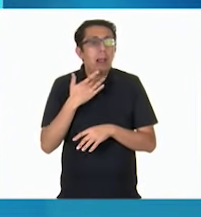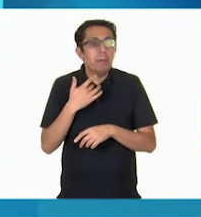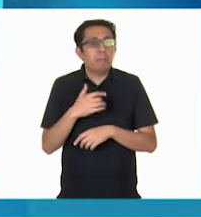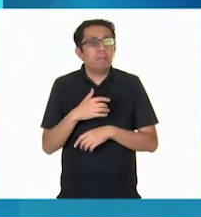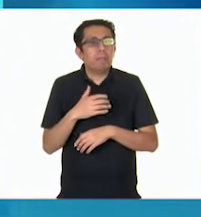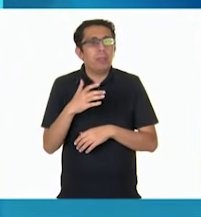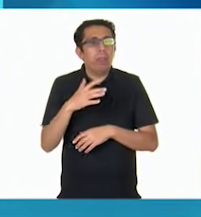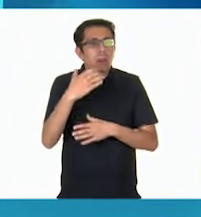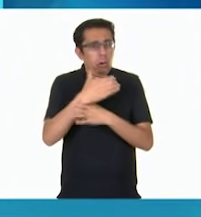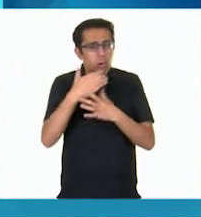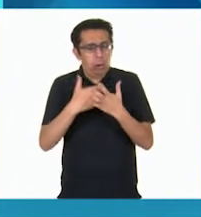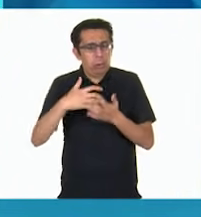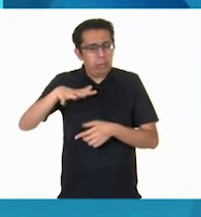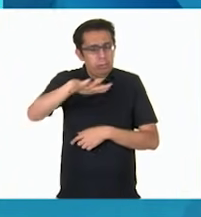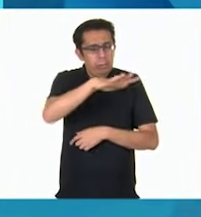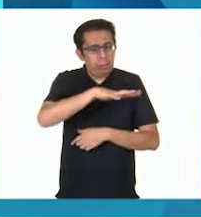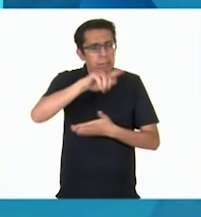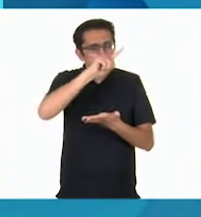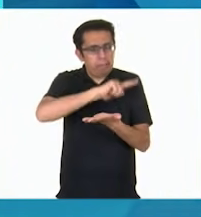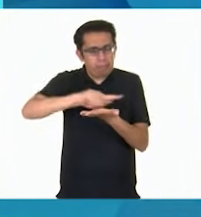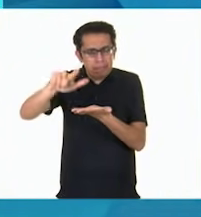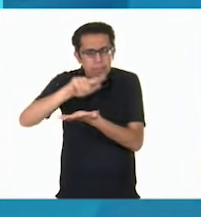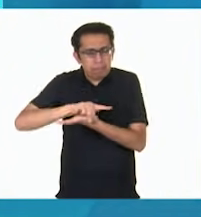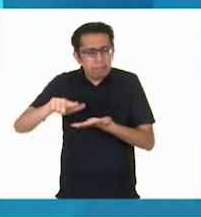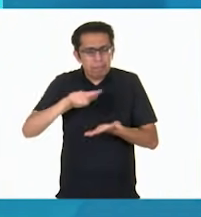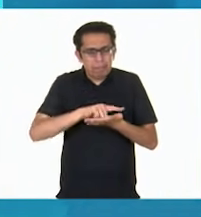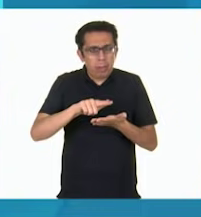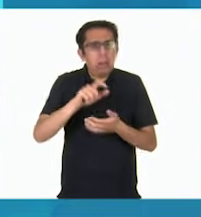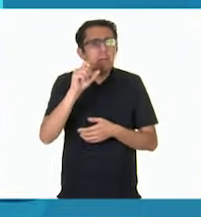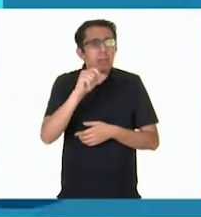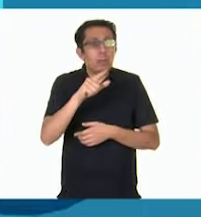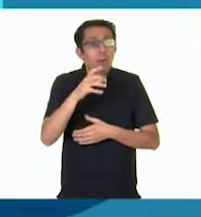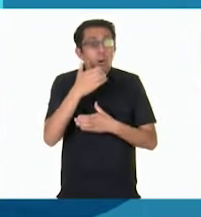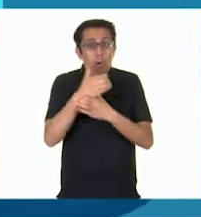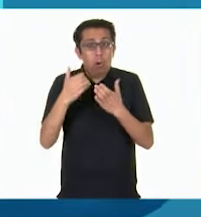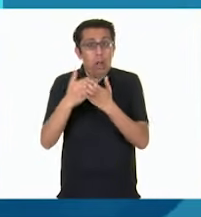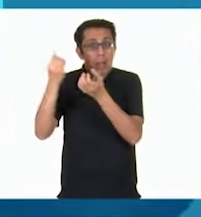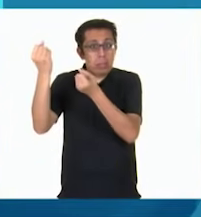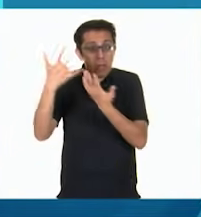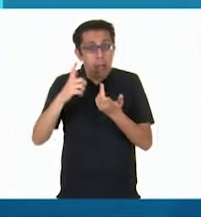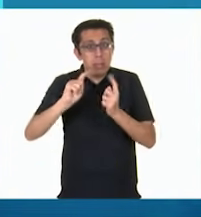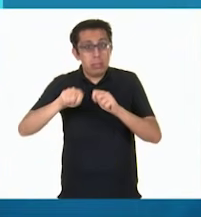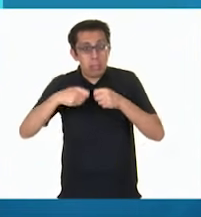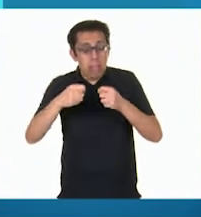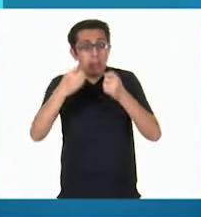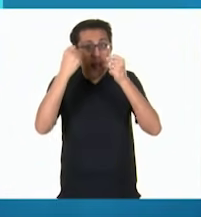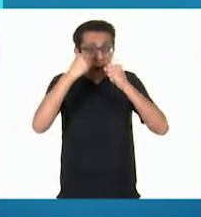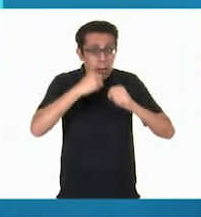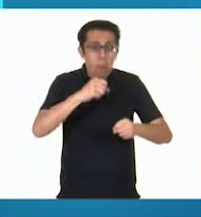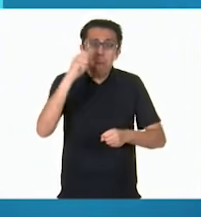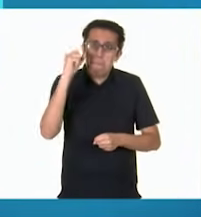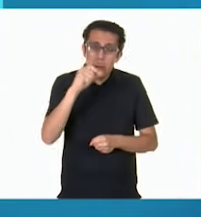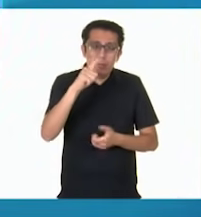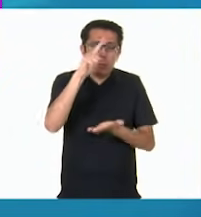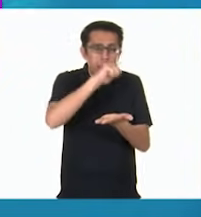Desinfecta las superficies de los objetos que más utilizas. También las cosas que compres en la tienda o en el supermercado.